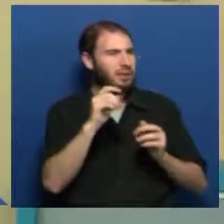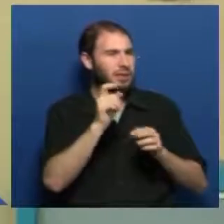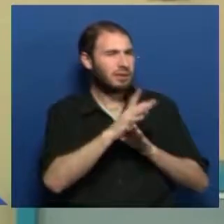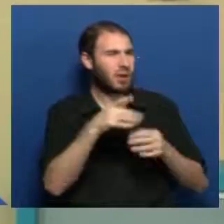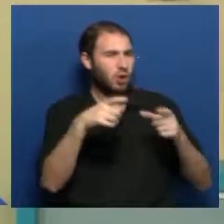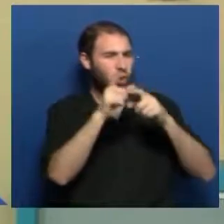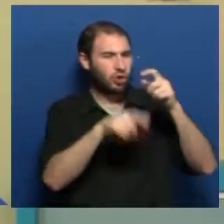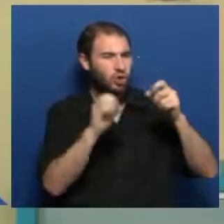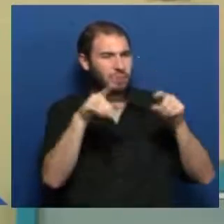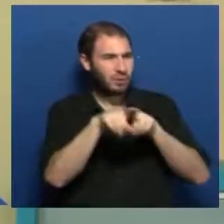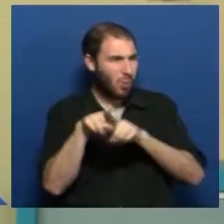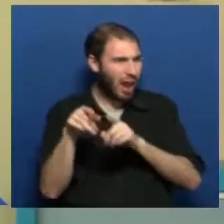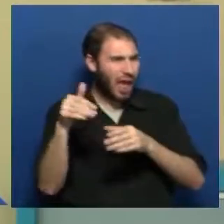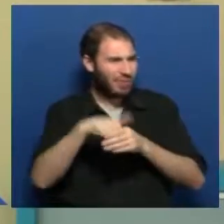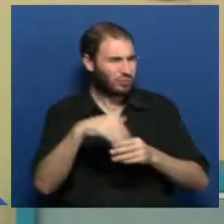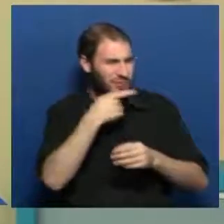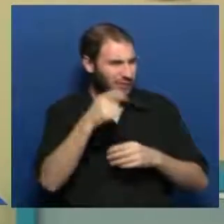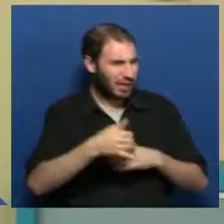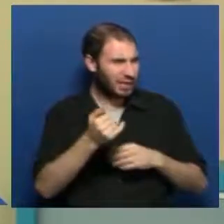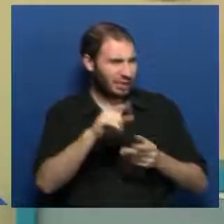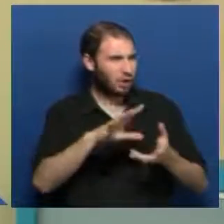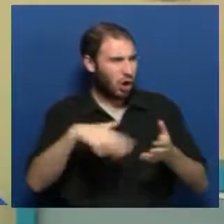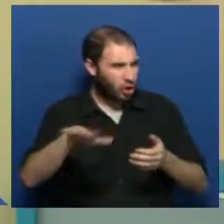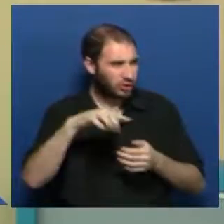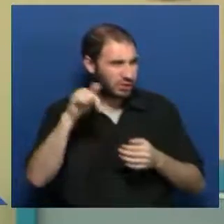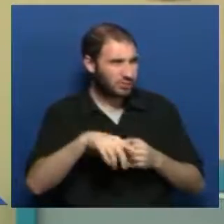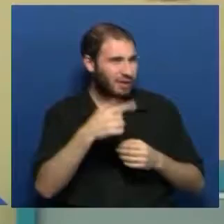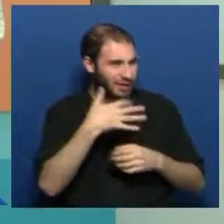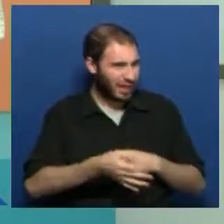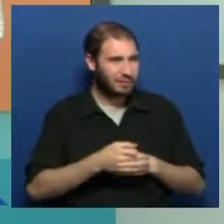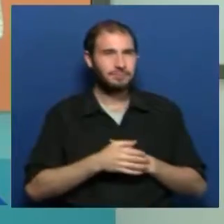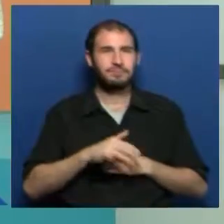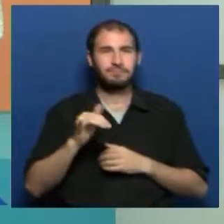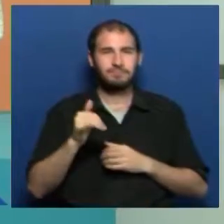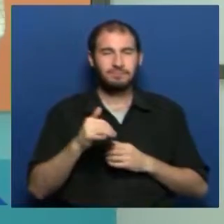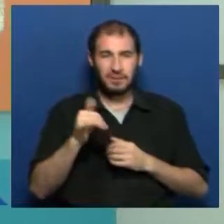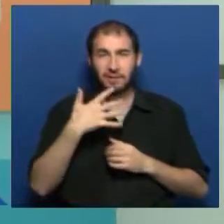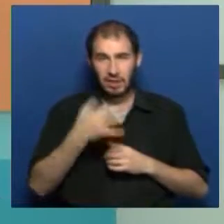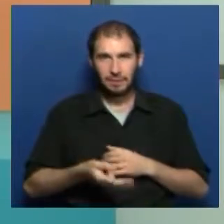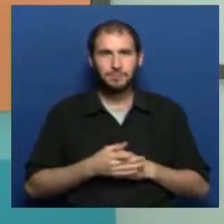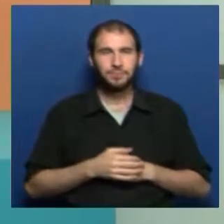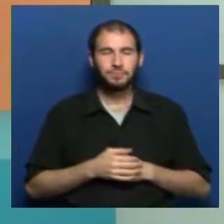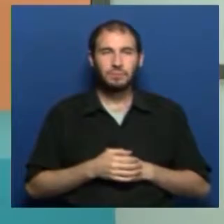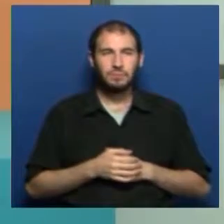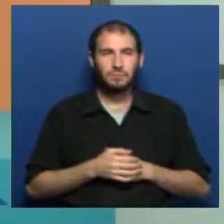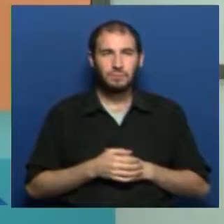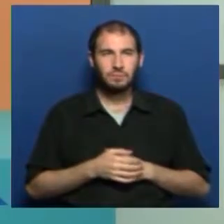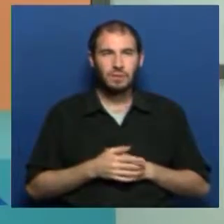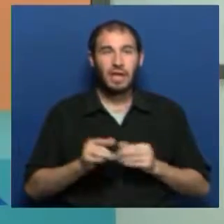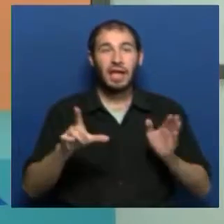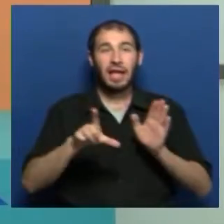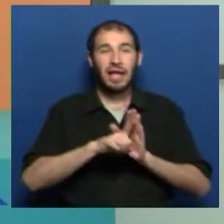las colectoras funcionarían en la provincia de Mendoza. ¿Este es el contexto? ¿Estamos en lo cierto? Está en lo cierto, porque